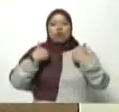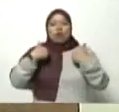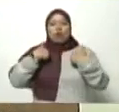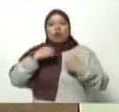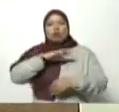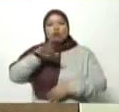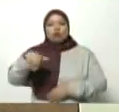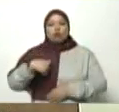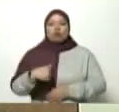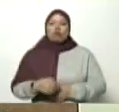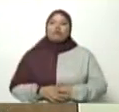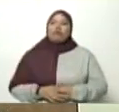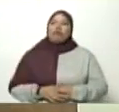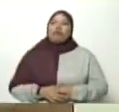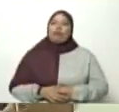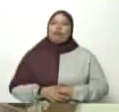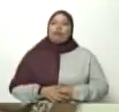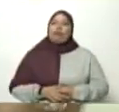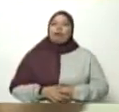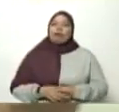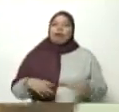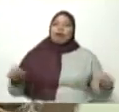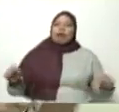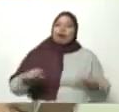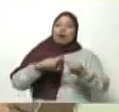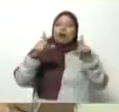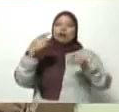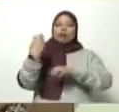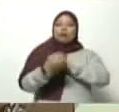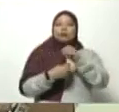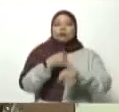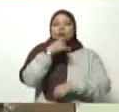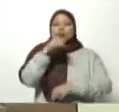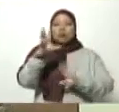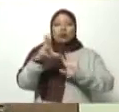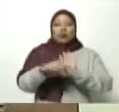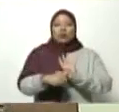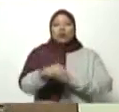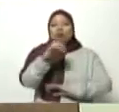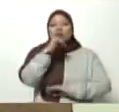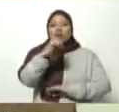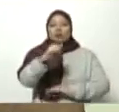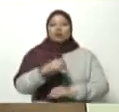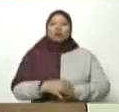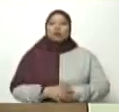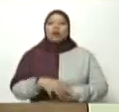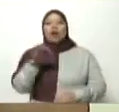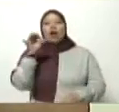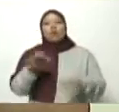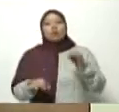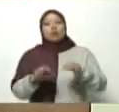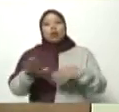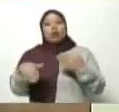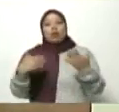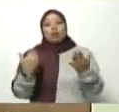nosotros. Claro, un alto costo por lo que se ha robado, como tú dices, ¿ves? Pero la justicia llegará algún